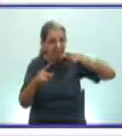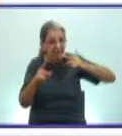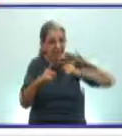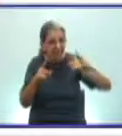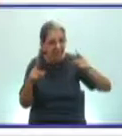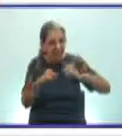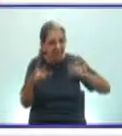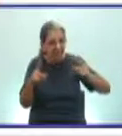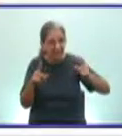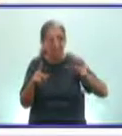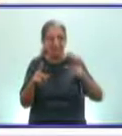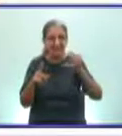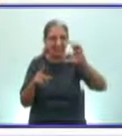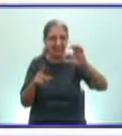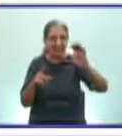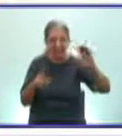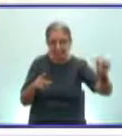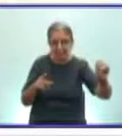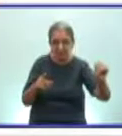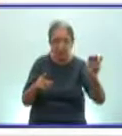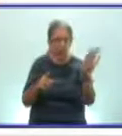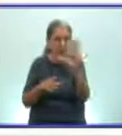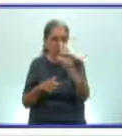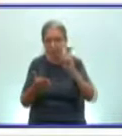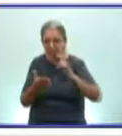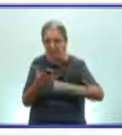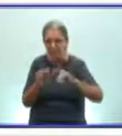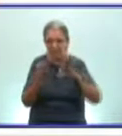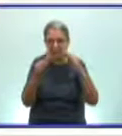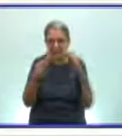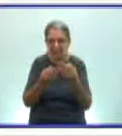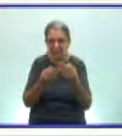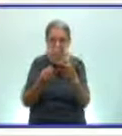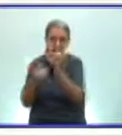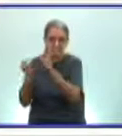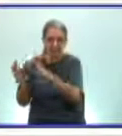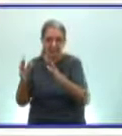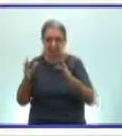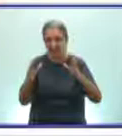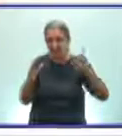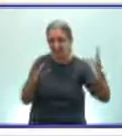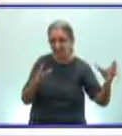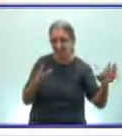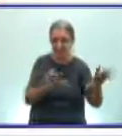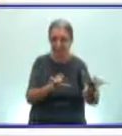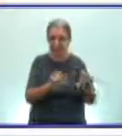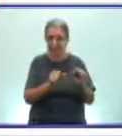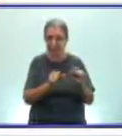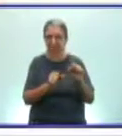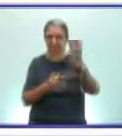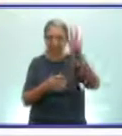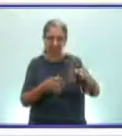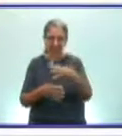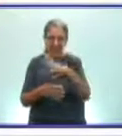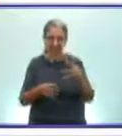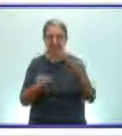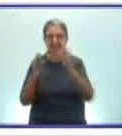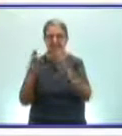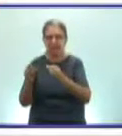de tu familia. Organiza los datos recopilados en una tabla de distribución de